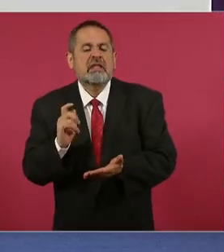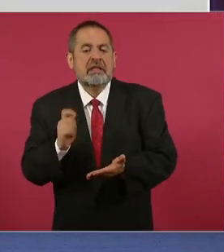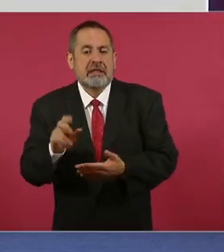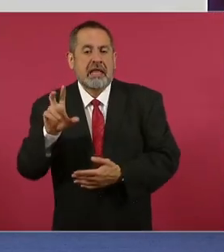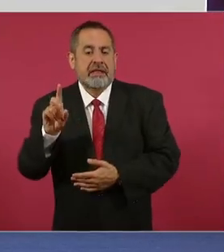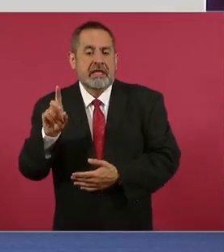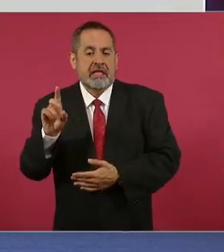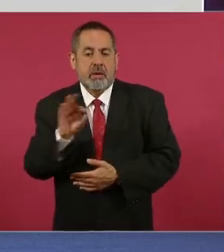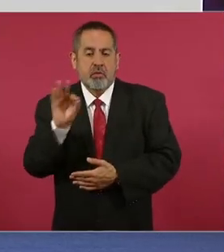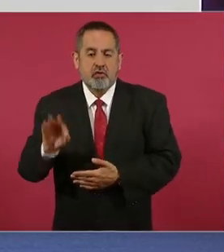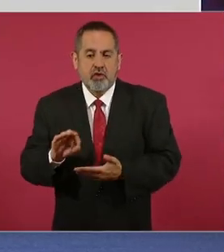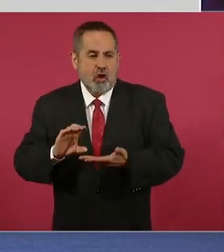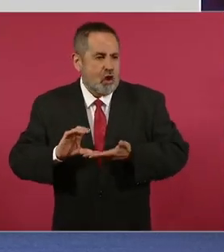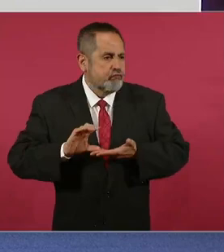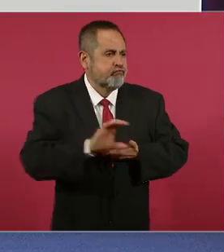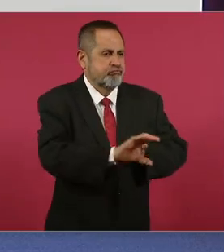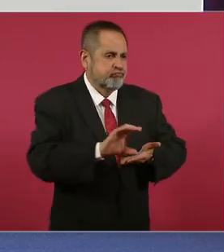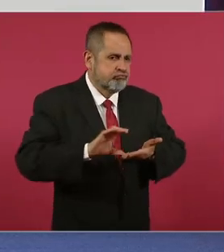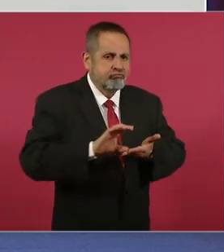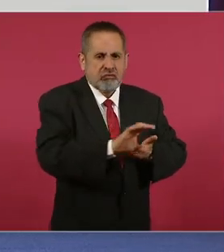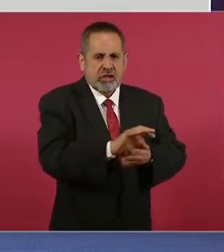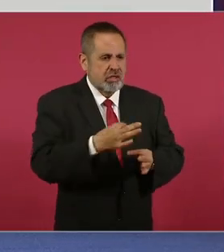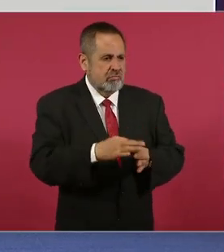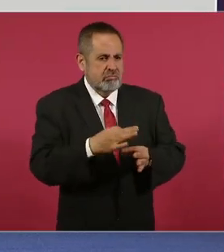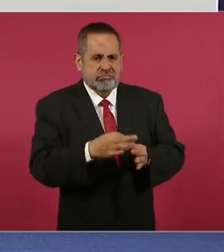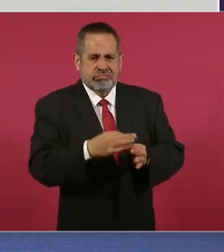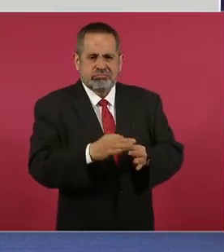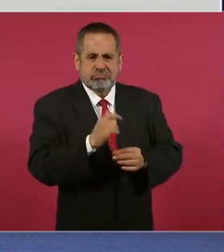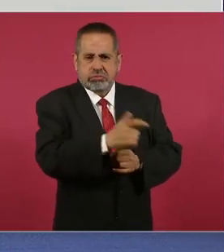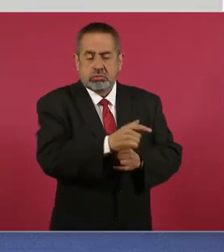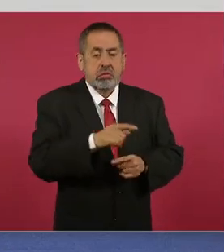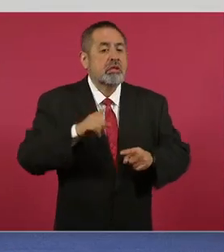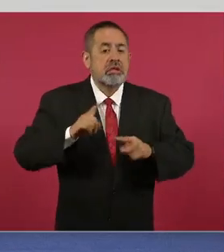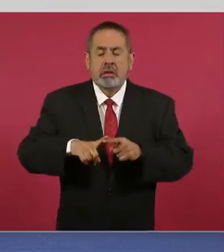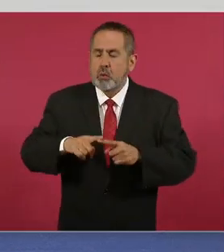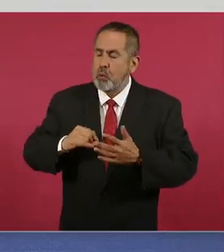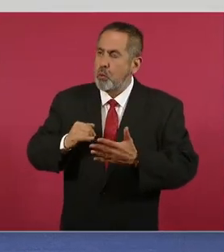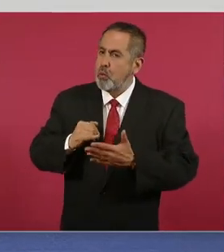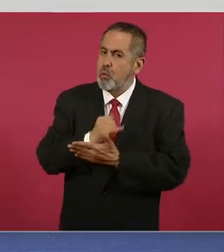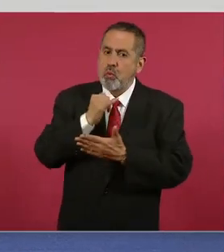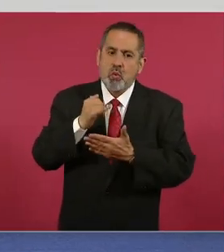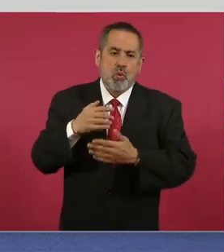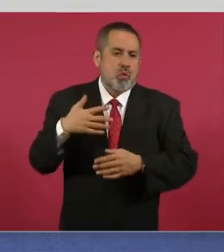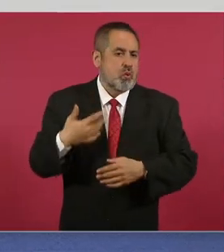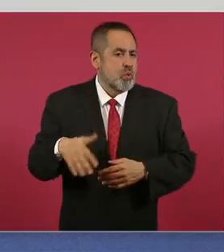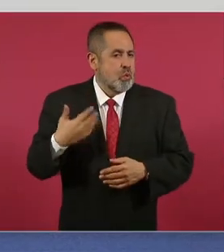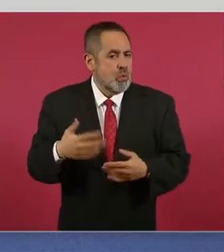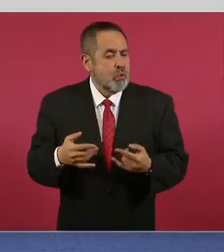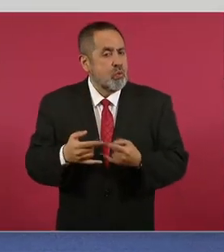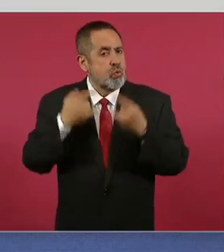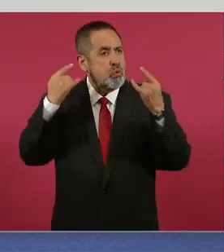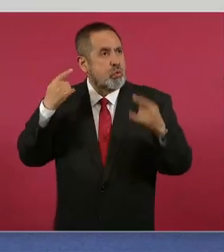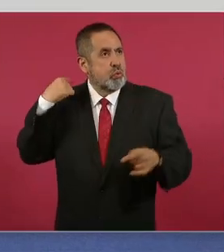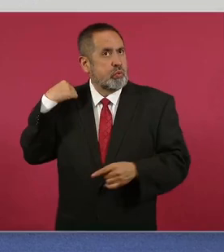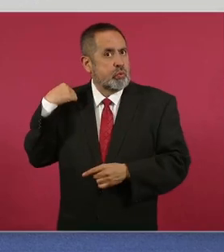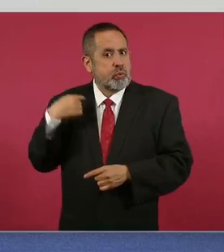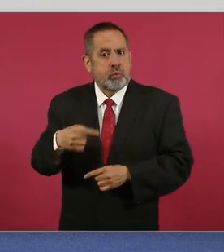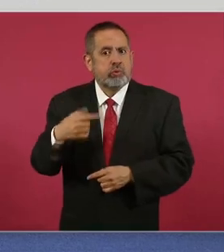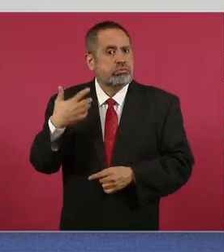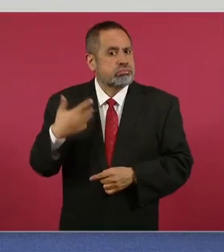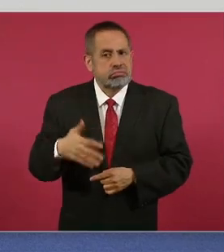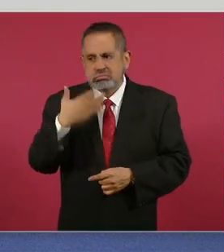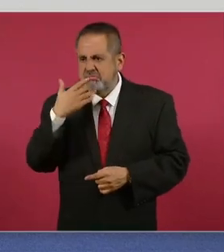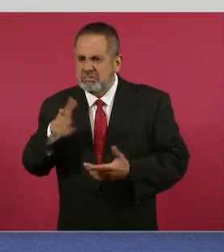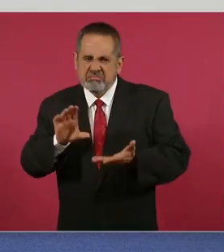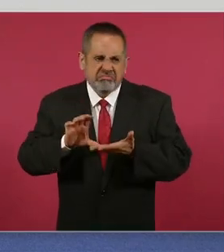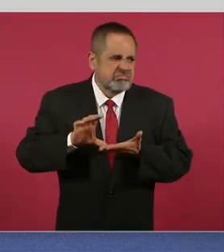30% este año. Esta es una decisión histórica en este país, en Petróleos